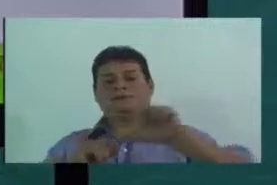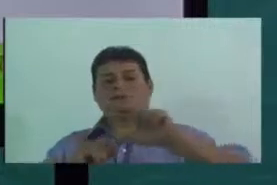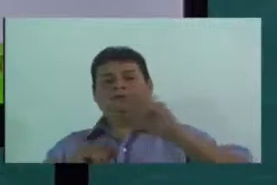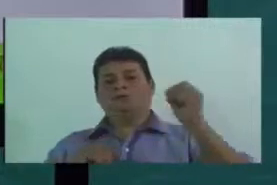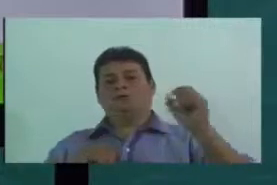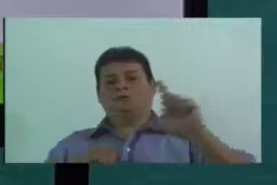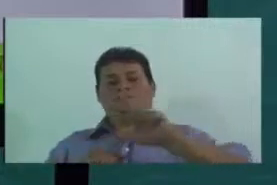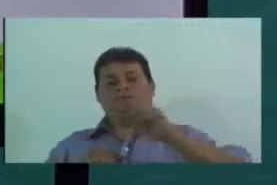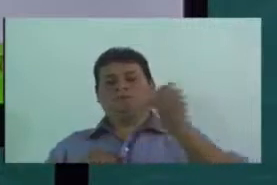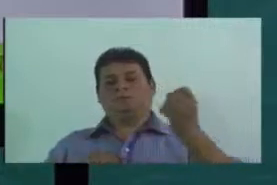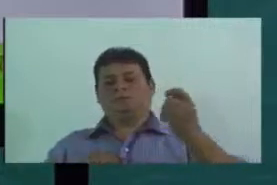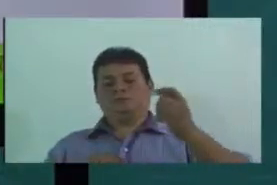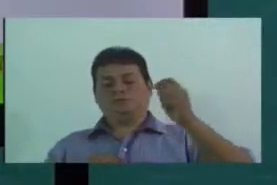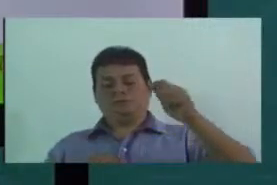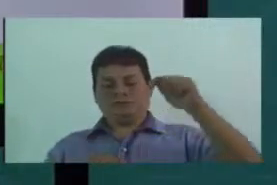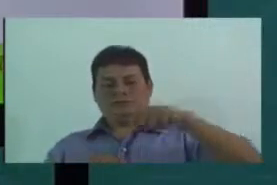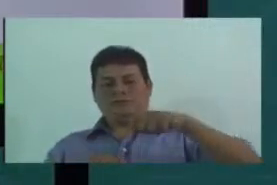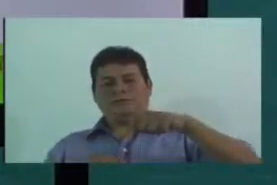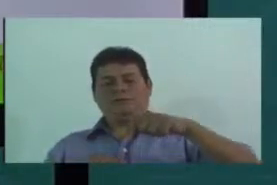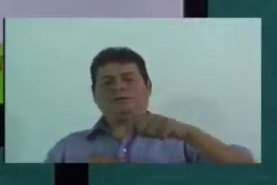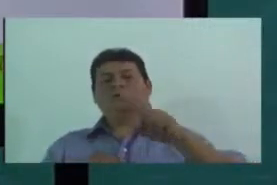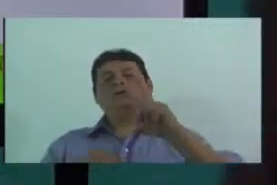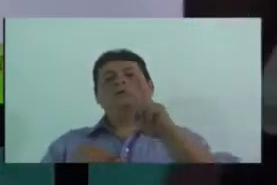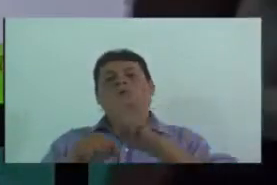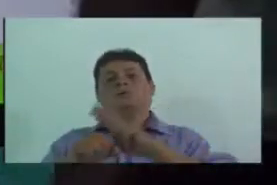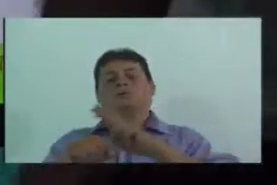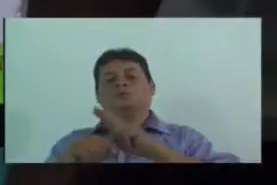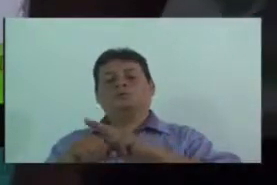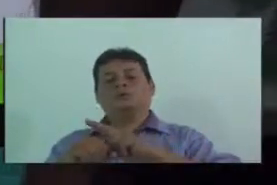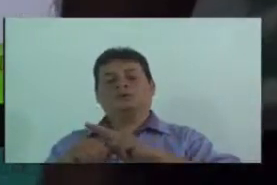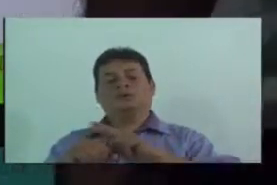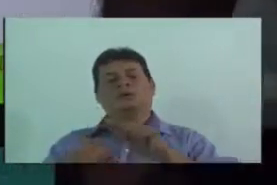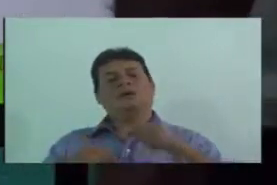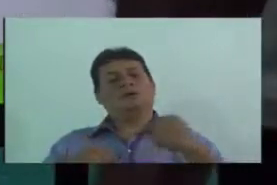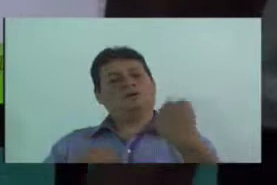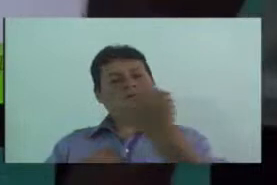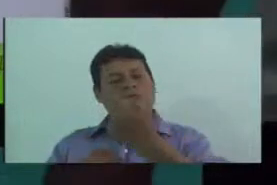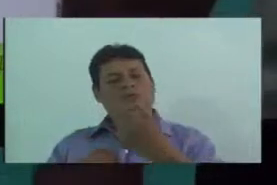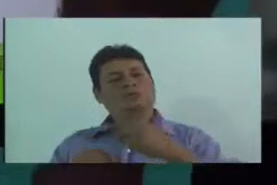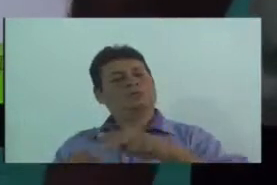michibebareje oyojeyao omongaruru guazú upe ja